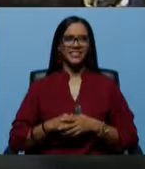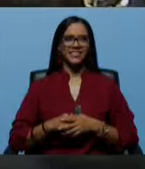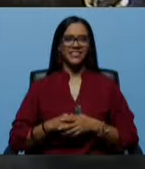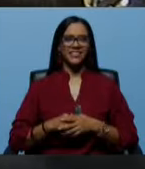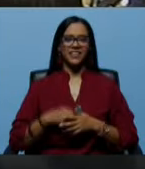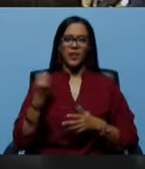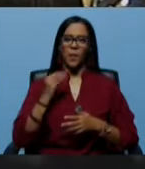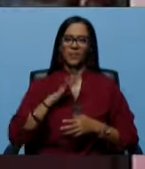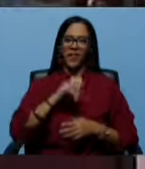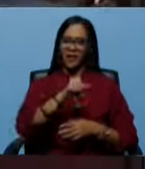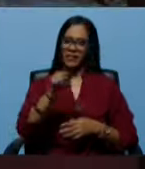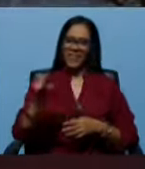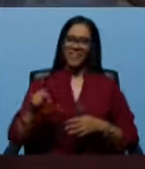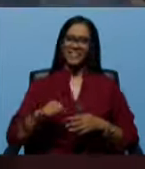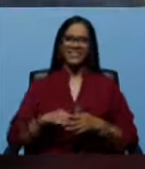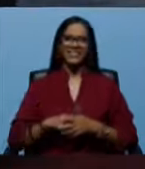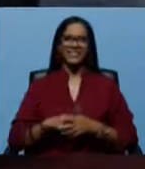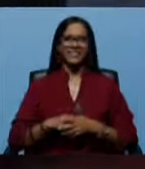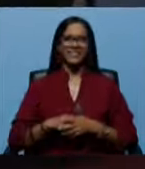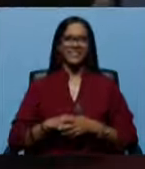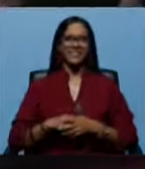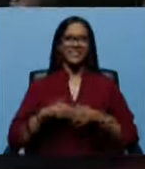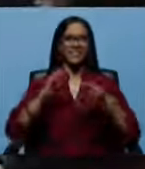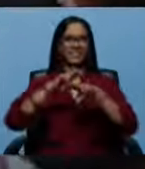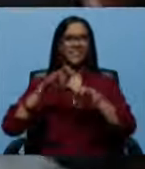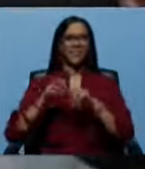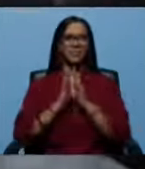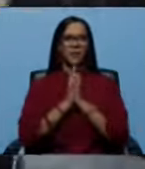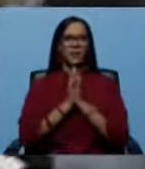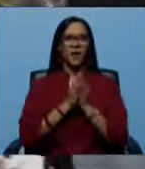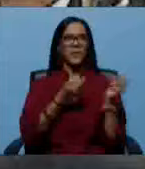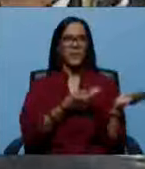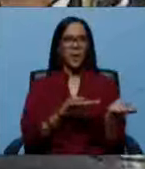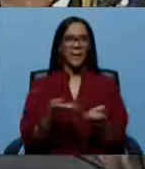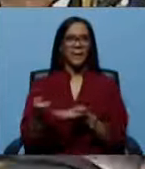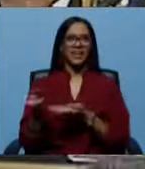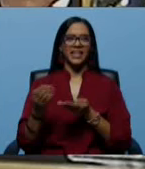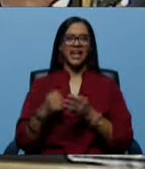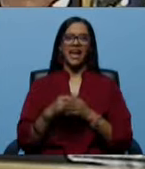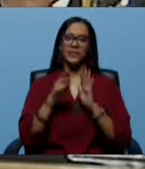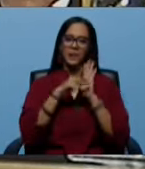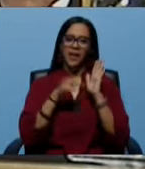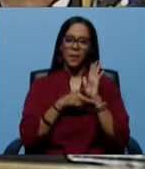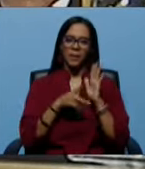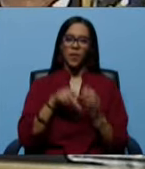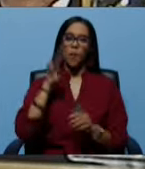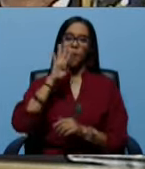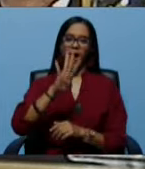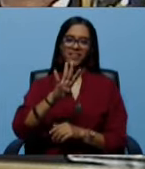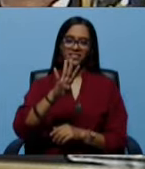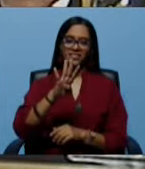¿Cómo están ustedes? Siéntense, por favor. Bienvenidos y bienvenidas a su programa